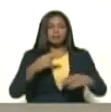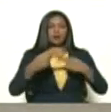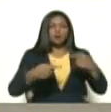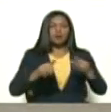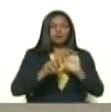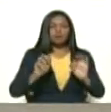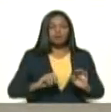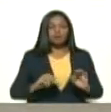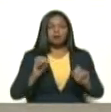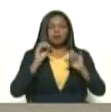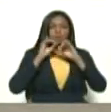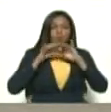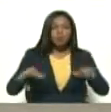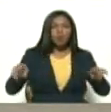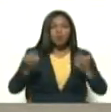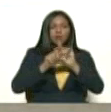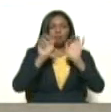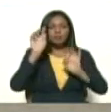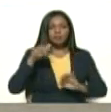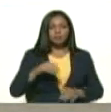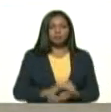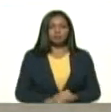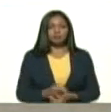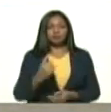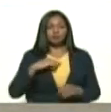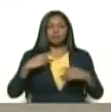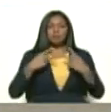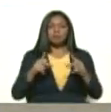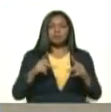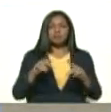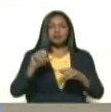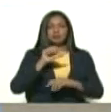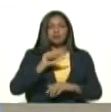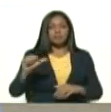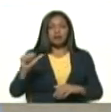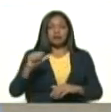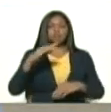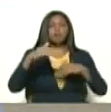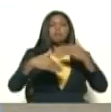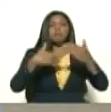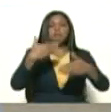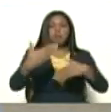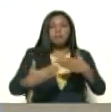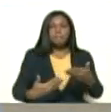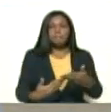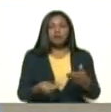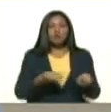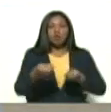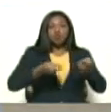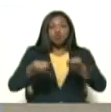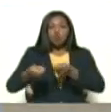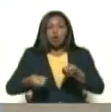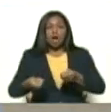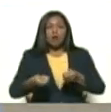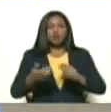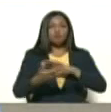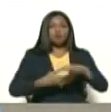de transmisión y nos va a permitir en las semanas que están por venir controlar los